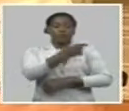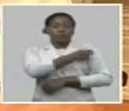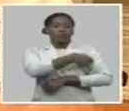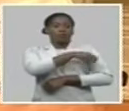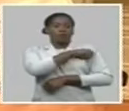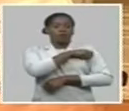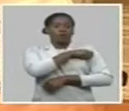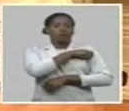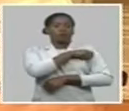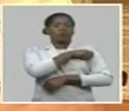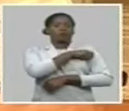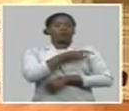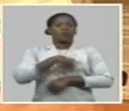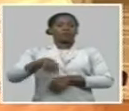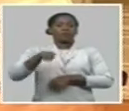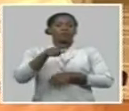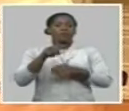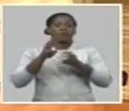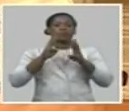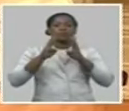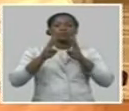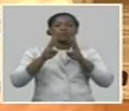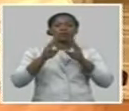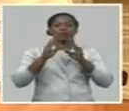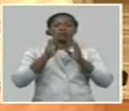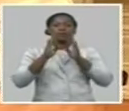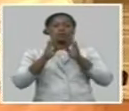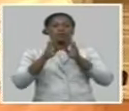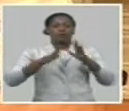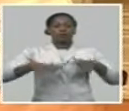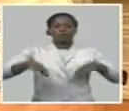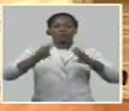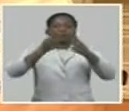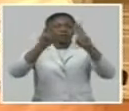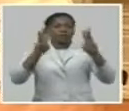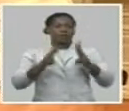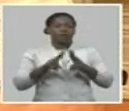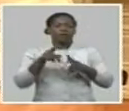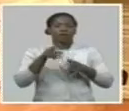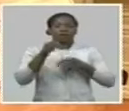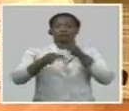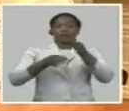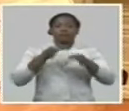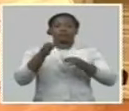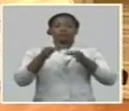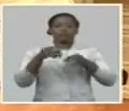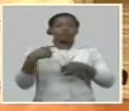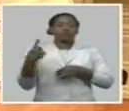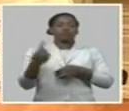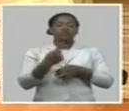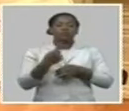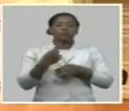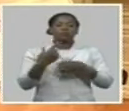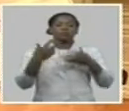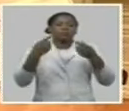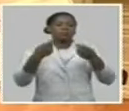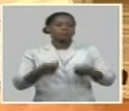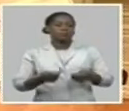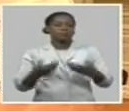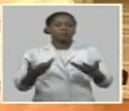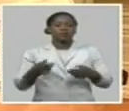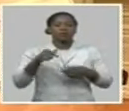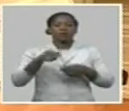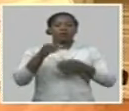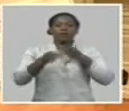expresado a través de las redes sociales o por el sistema que tiene el partido se decidió que nosotros aplicáramos hoy cuadra la